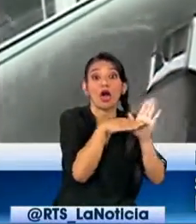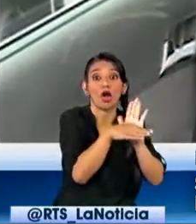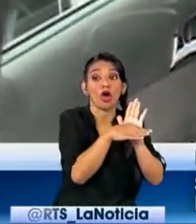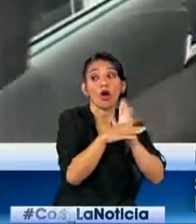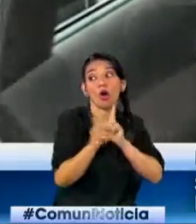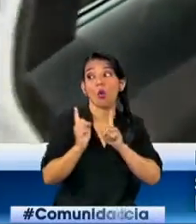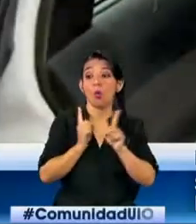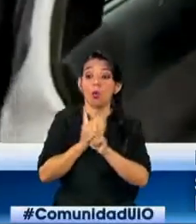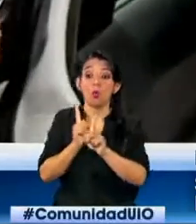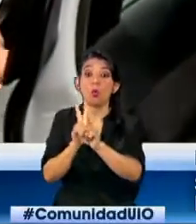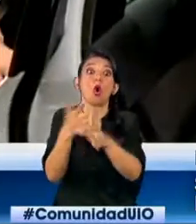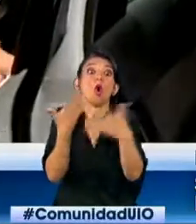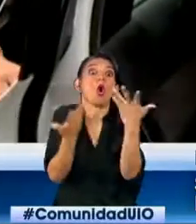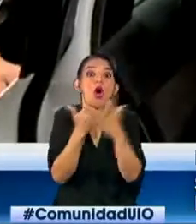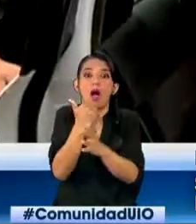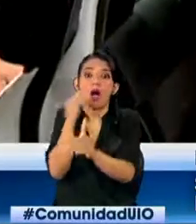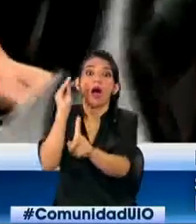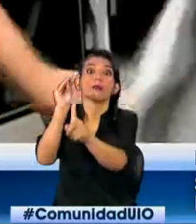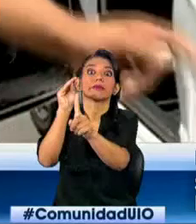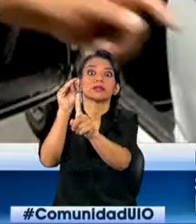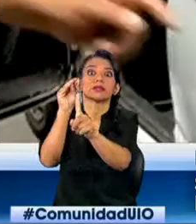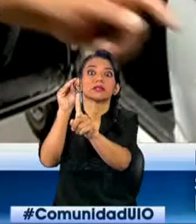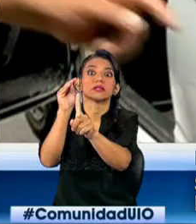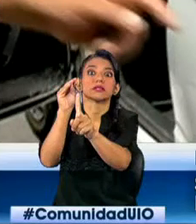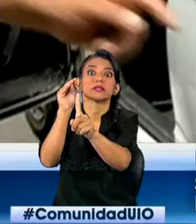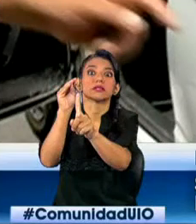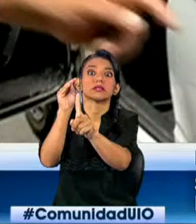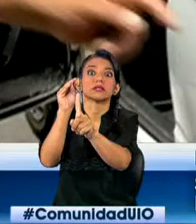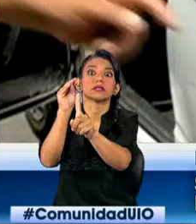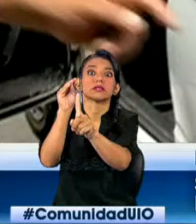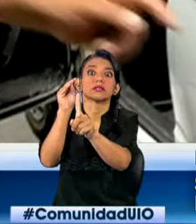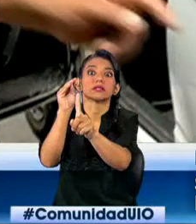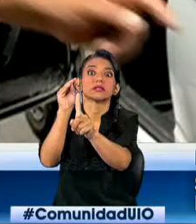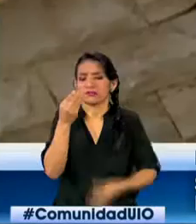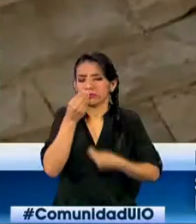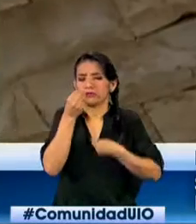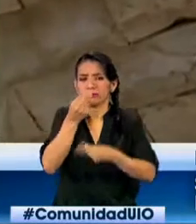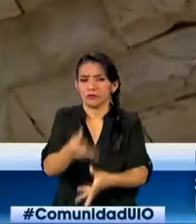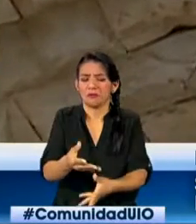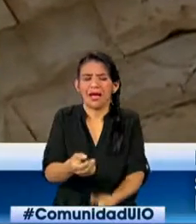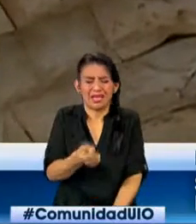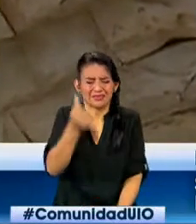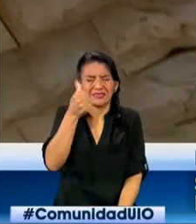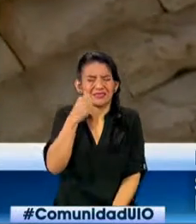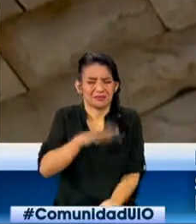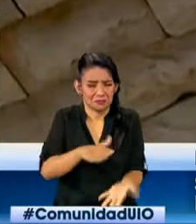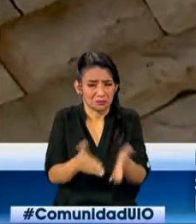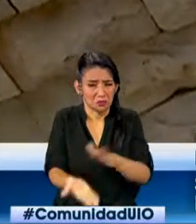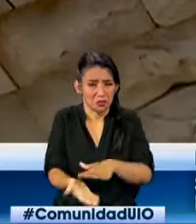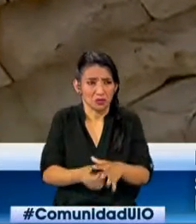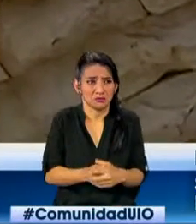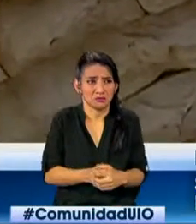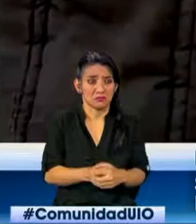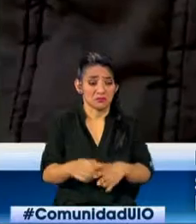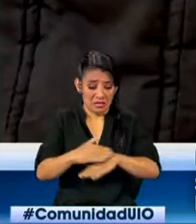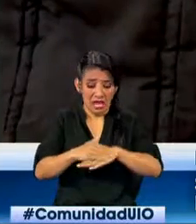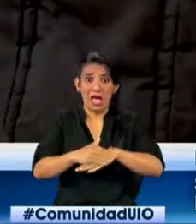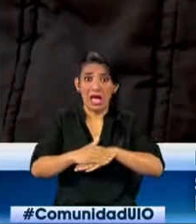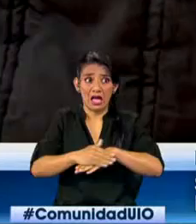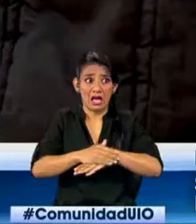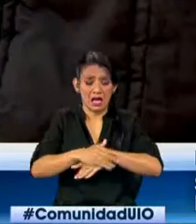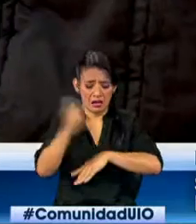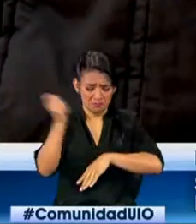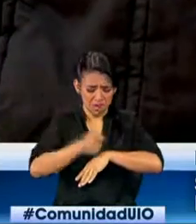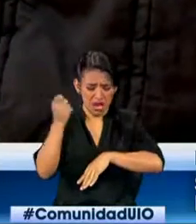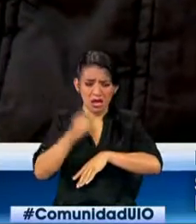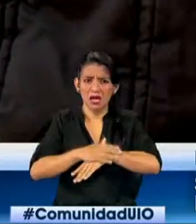Cuando caminaba fue interceptado sin tener tiempo a reaccionar. Relató que vio la muerte de cerca. Aquí en la mano me pegaron con un arma. Me